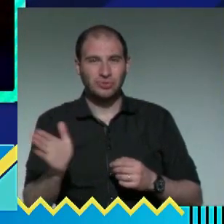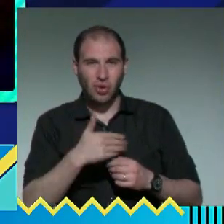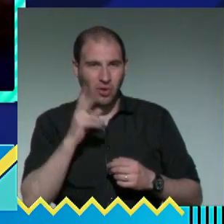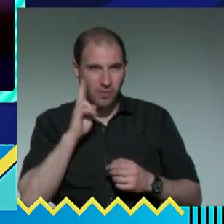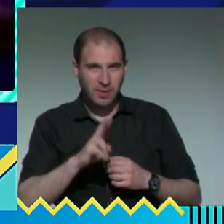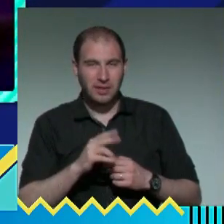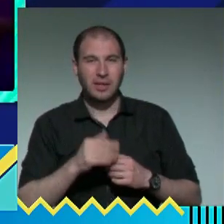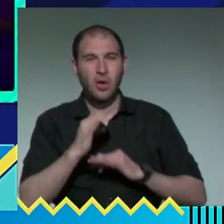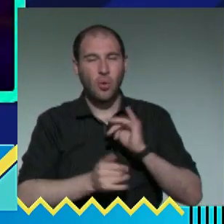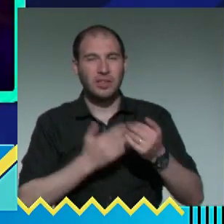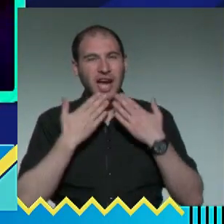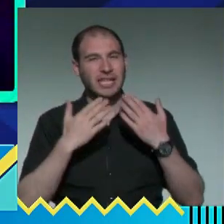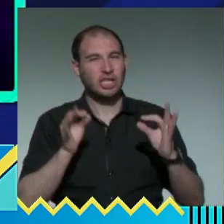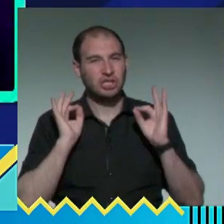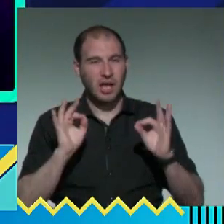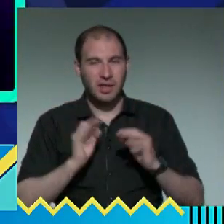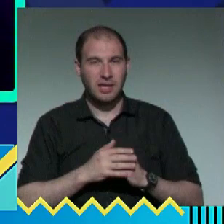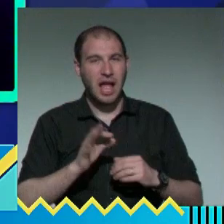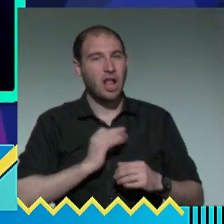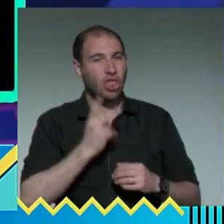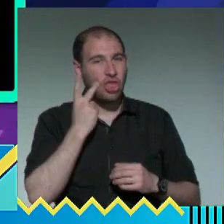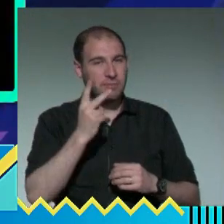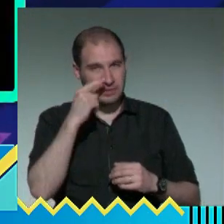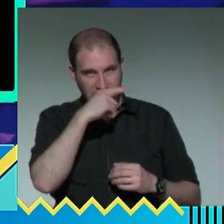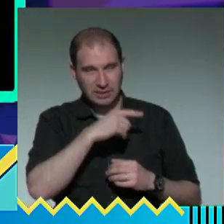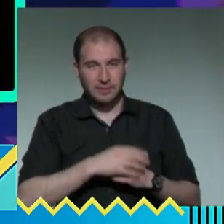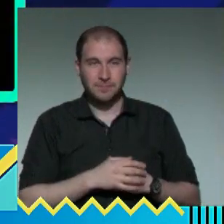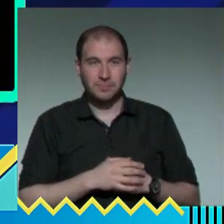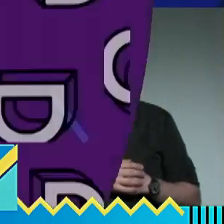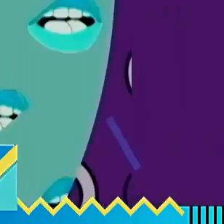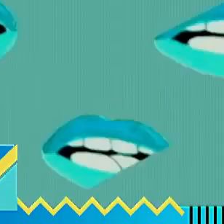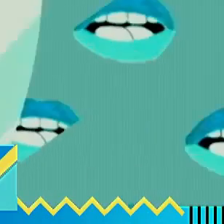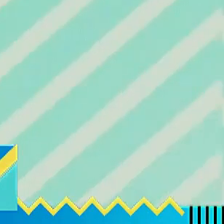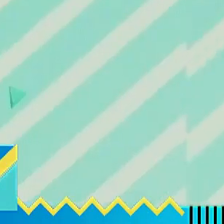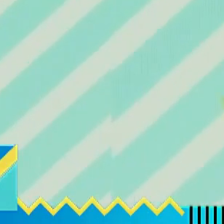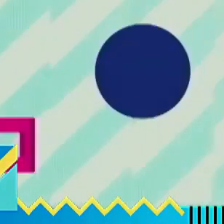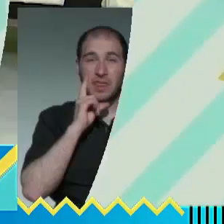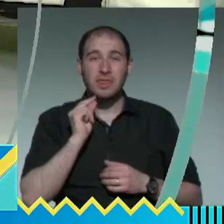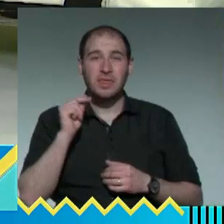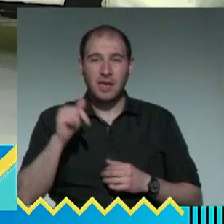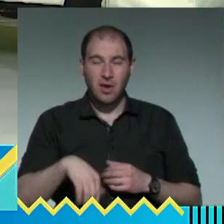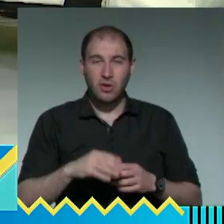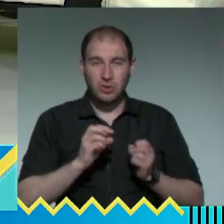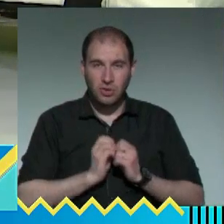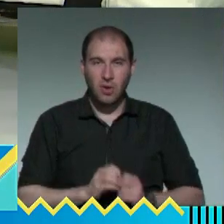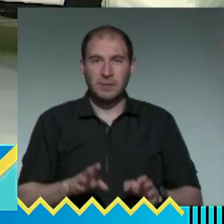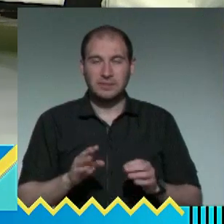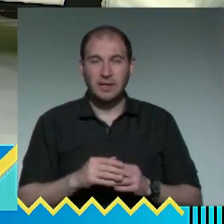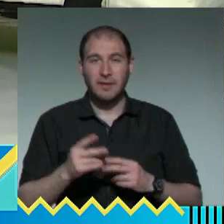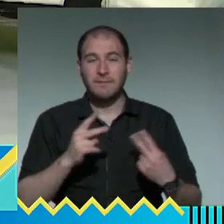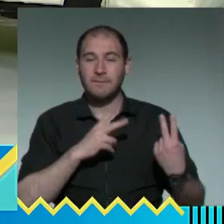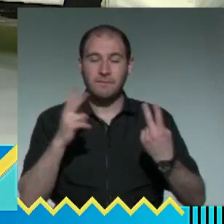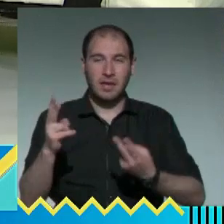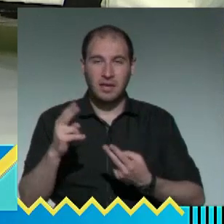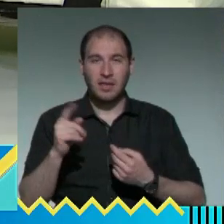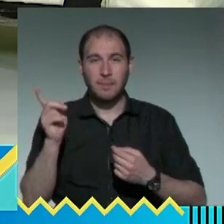él. Diciendo gracias totales. En el 2007, estamos en un día como hoy, empezaba justamente esa gira de Me